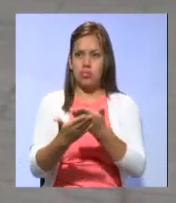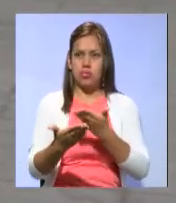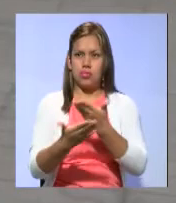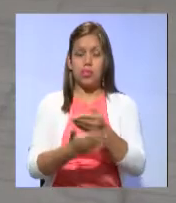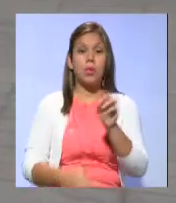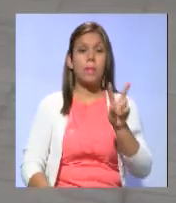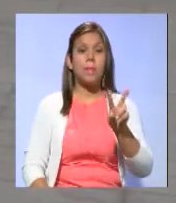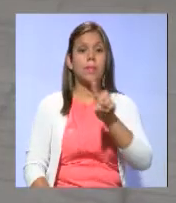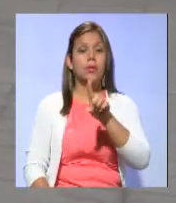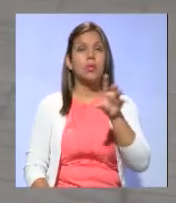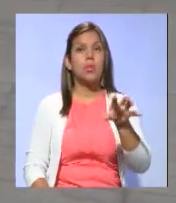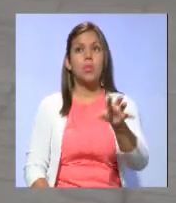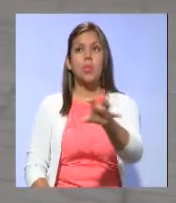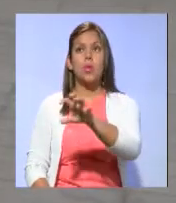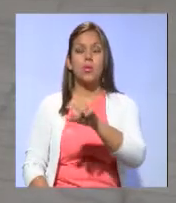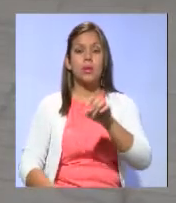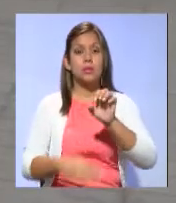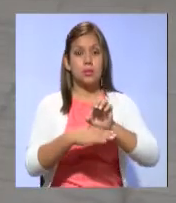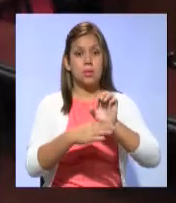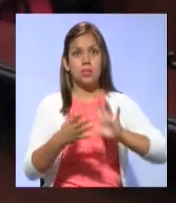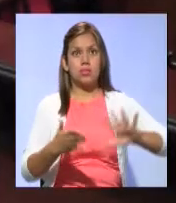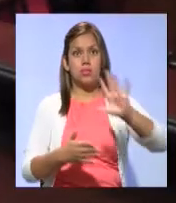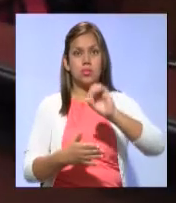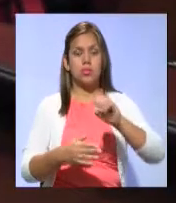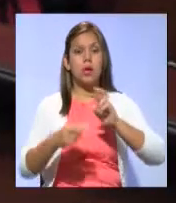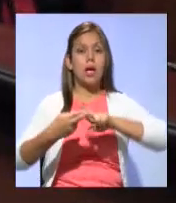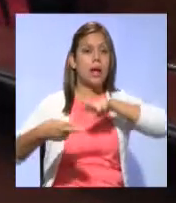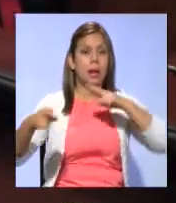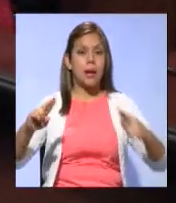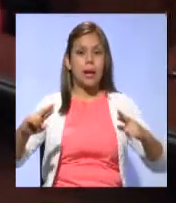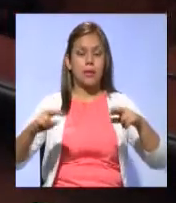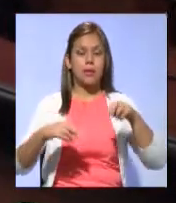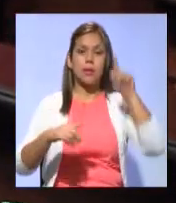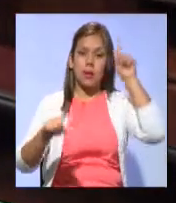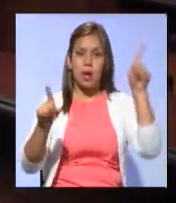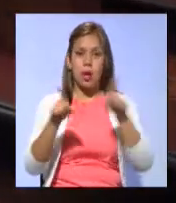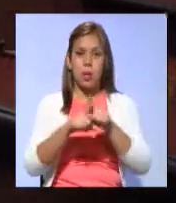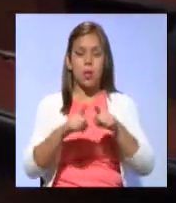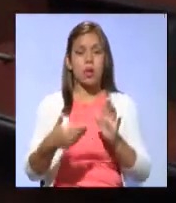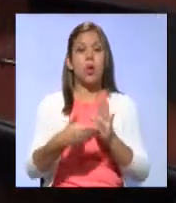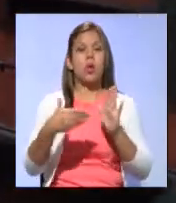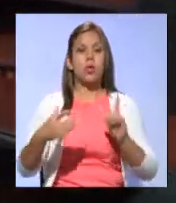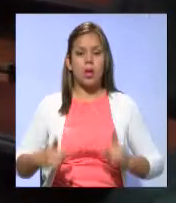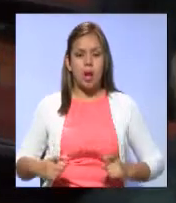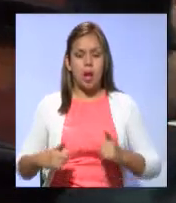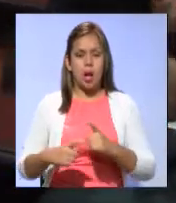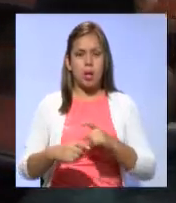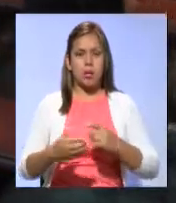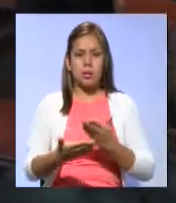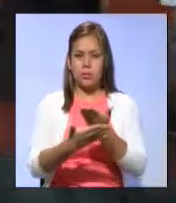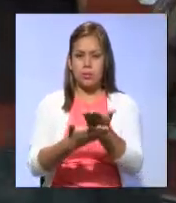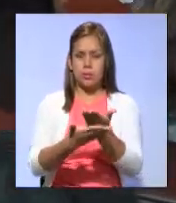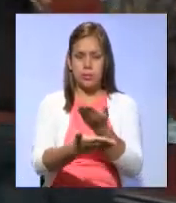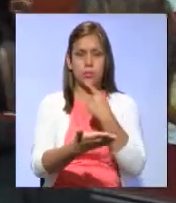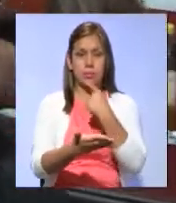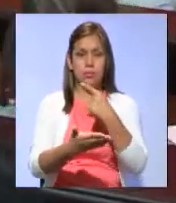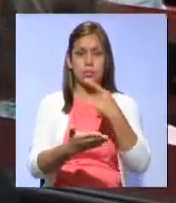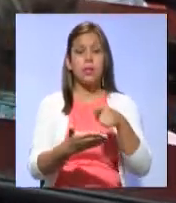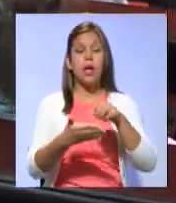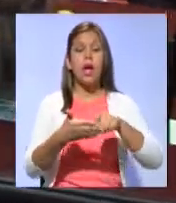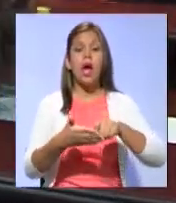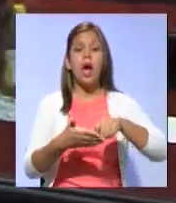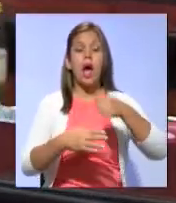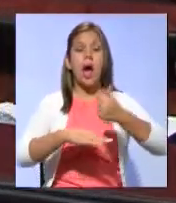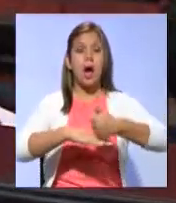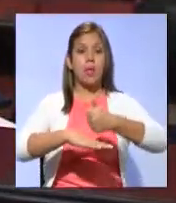21 provincias del país, la Red de Acuerdo contra el Cáncer, en un evento denominado Iniciativa Esperanza, entregará a las autoridades de la Asamblea